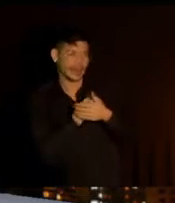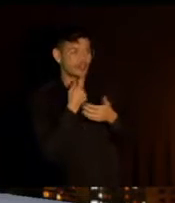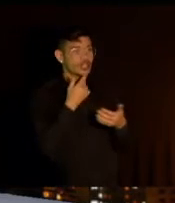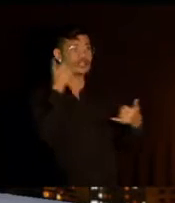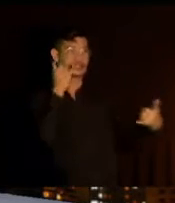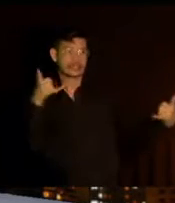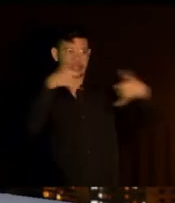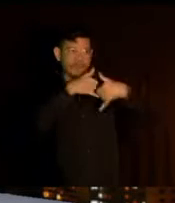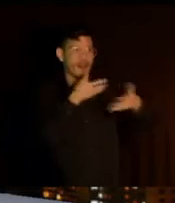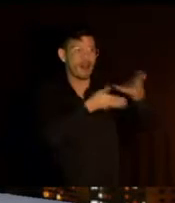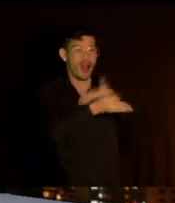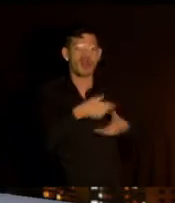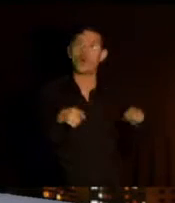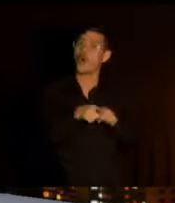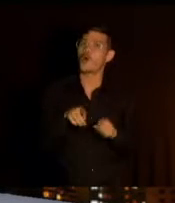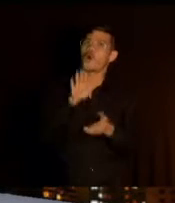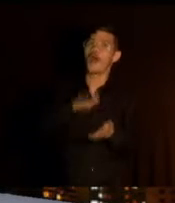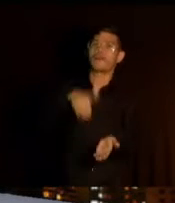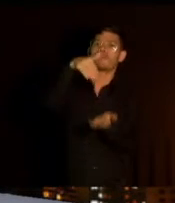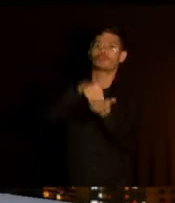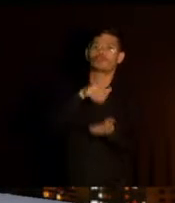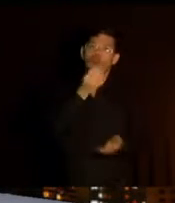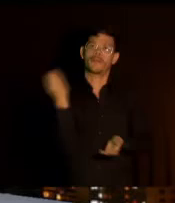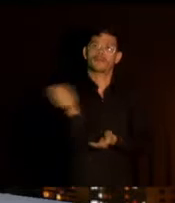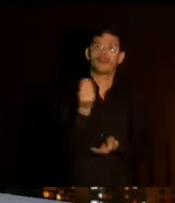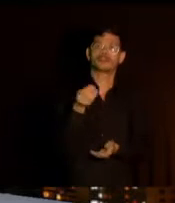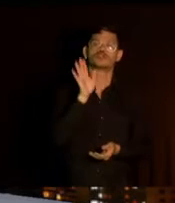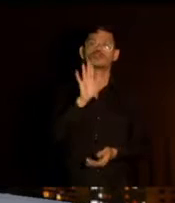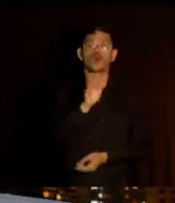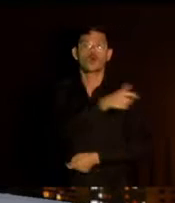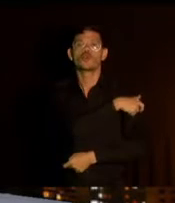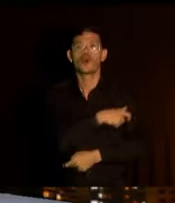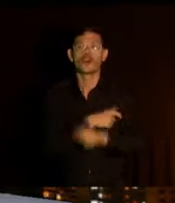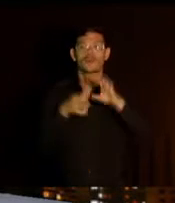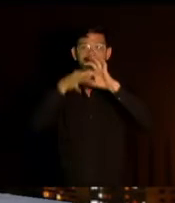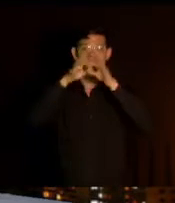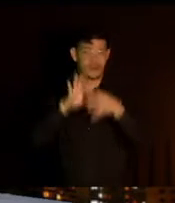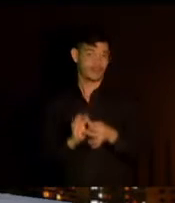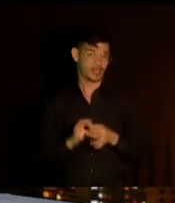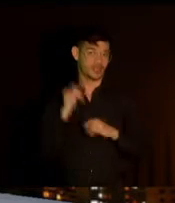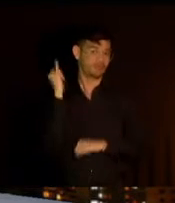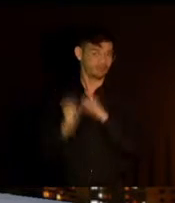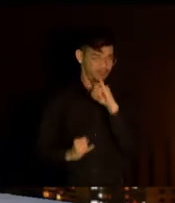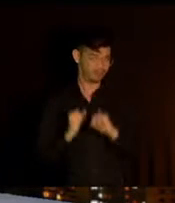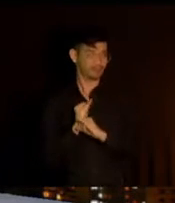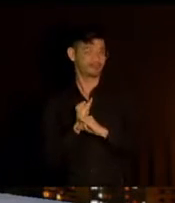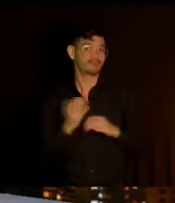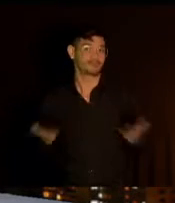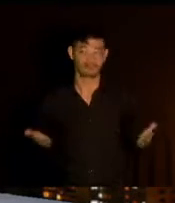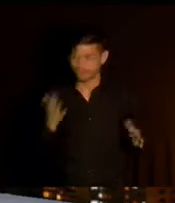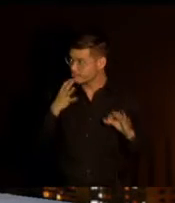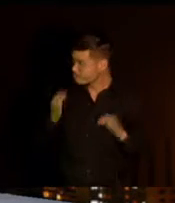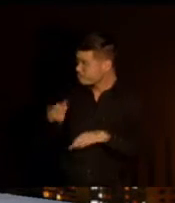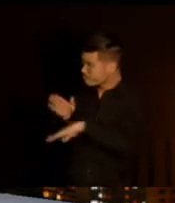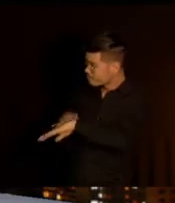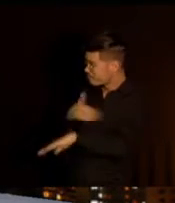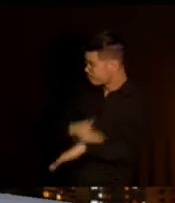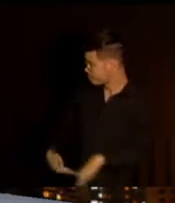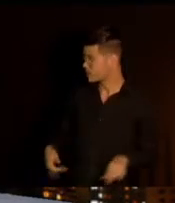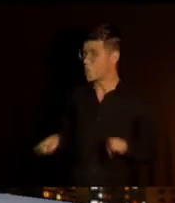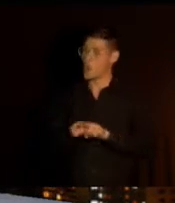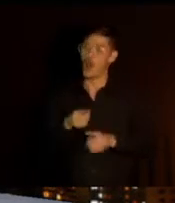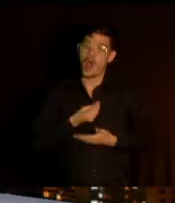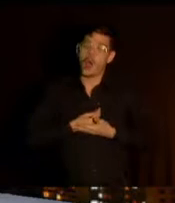un miembro del Comité Ejecutivo del Comité Paralímpico Internacional, presidente, que realmente brinda